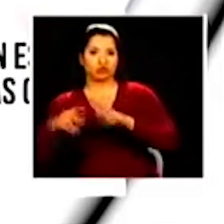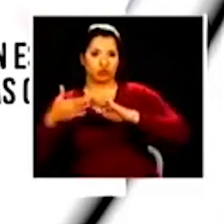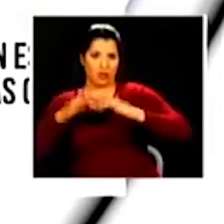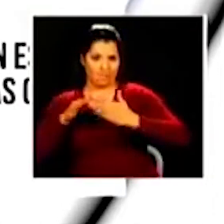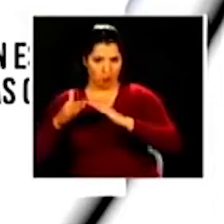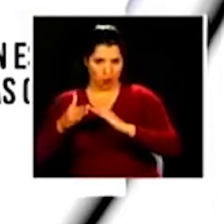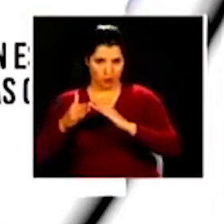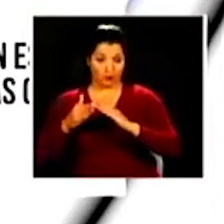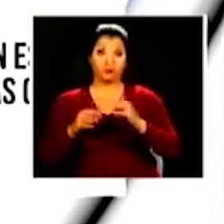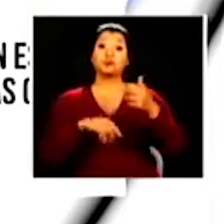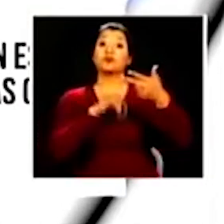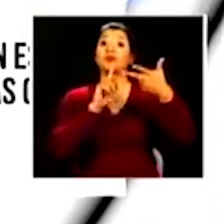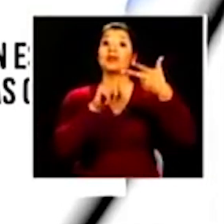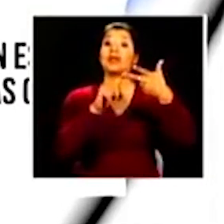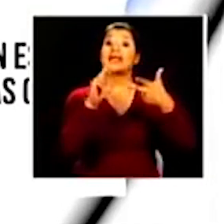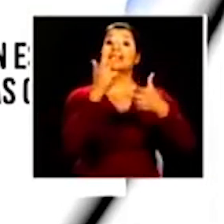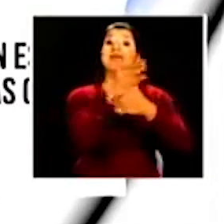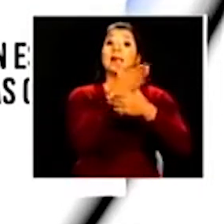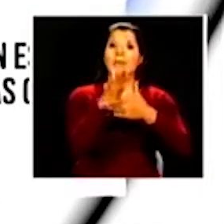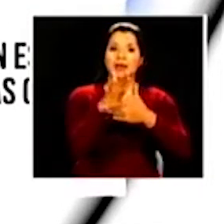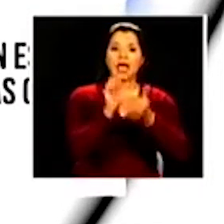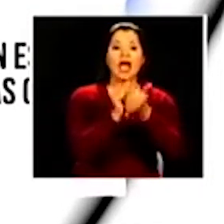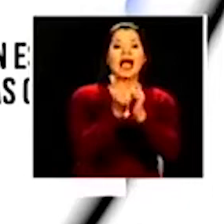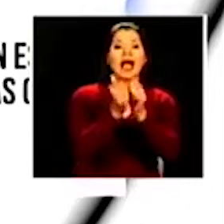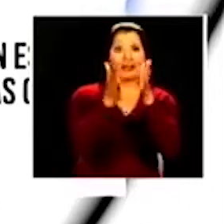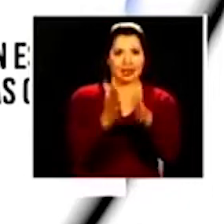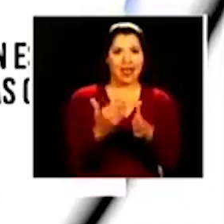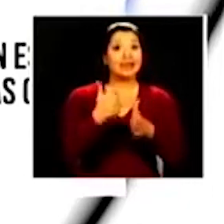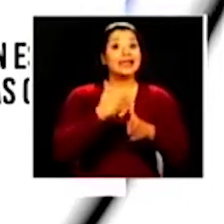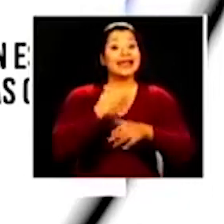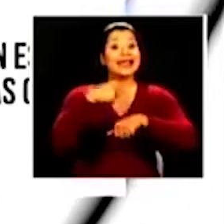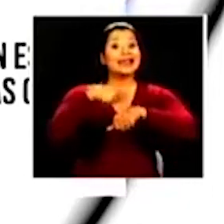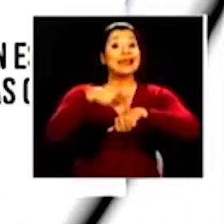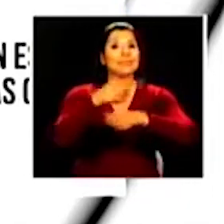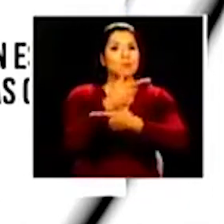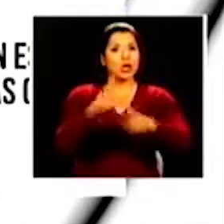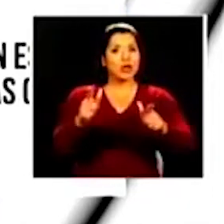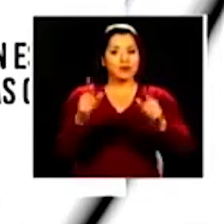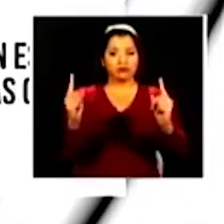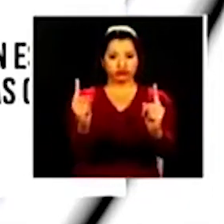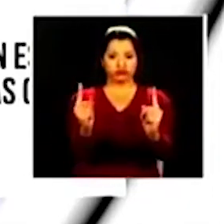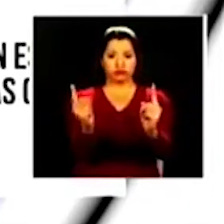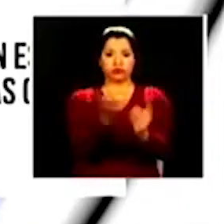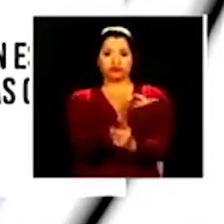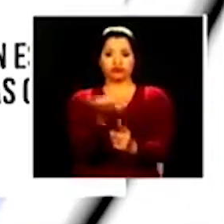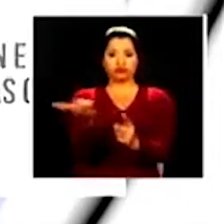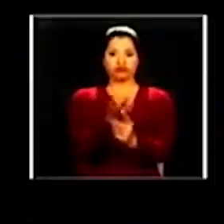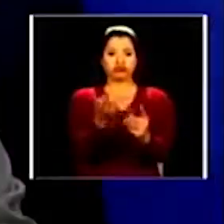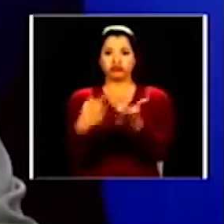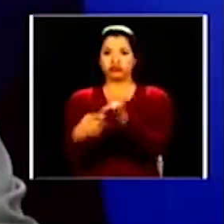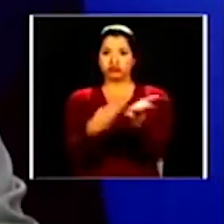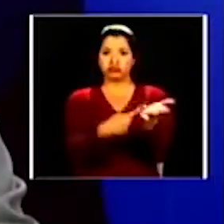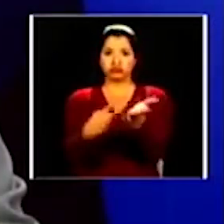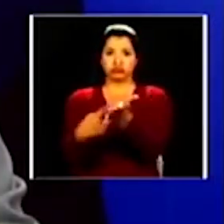candidatos tendrán un espacio abierto para debatir entre ellos sobre los temas que propongan.